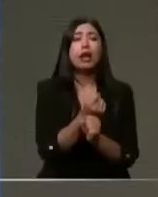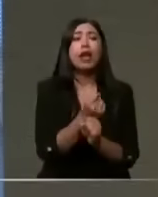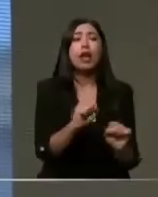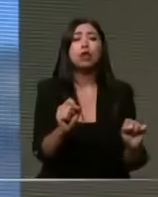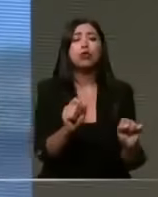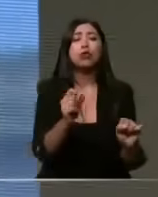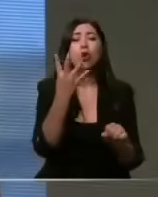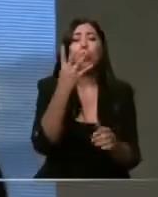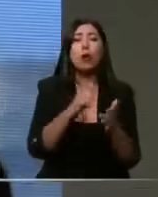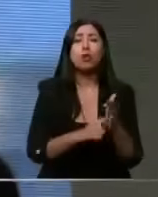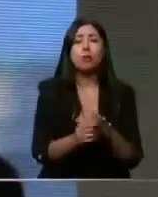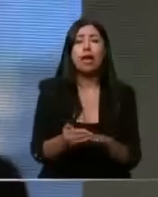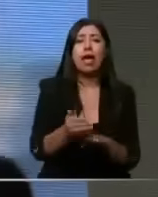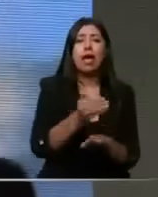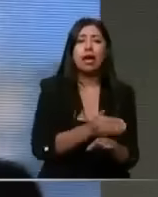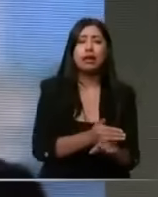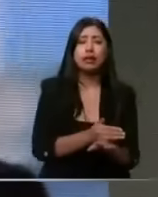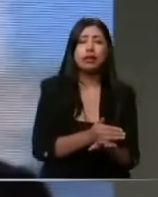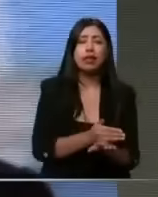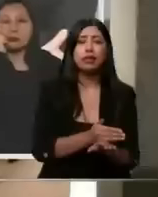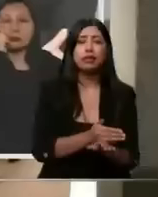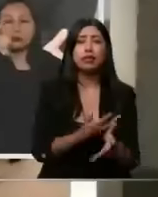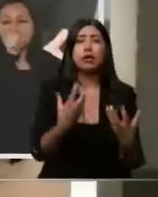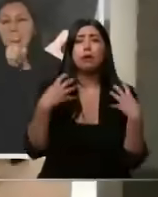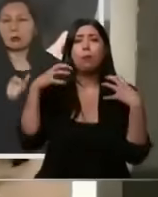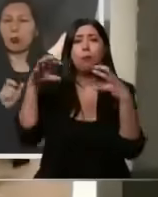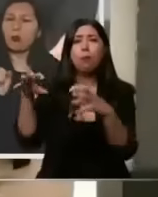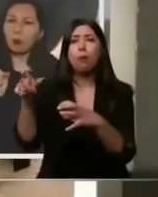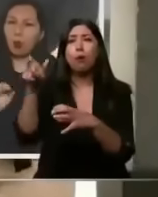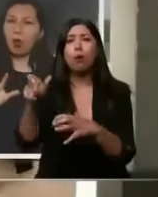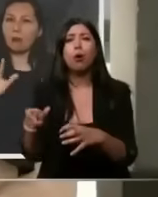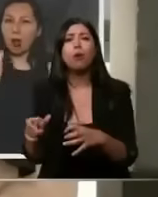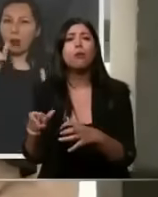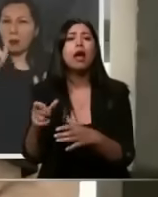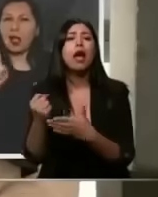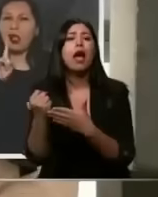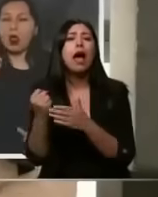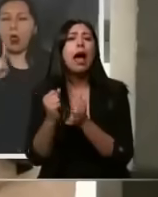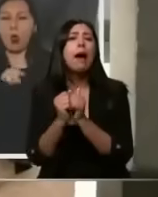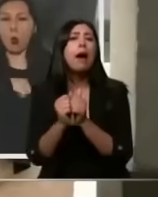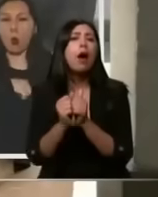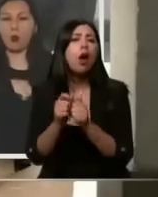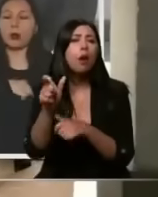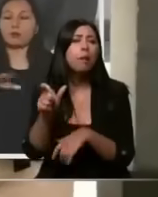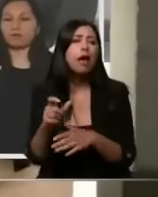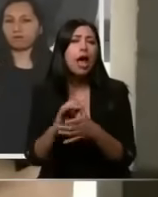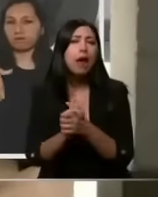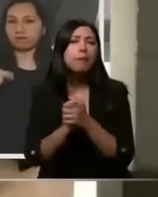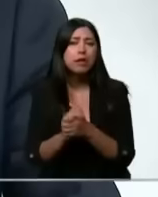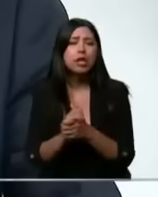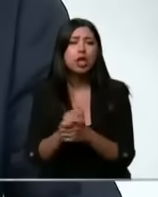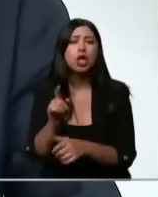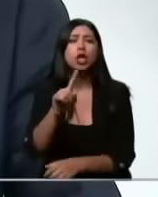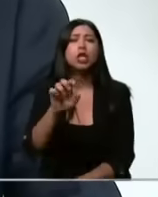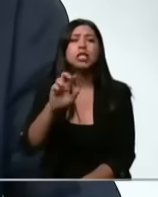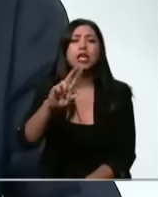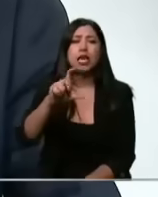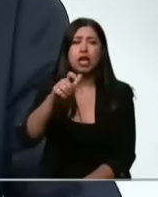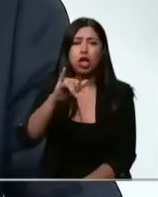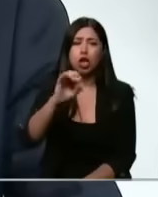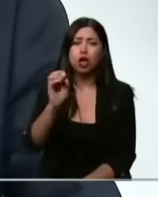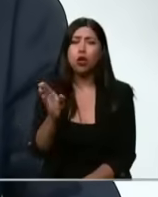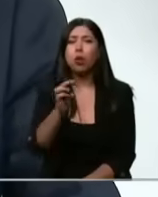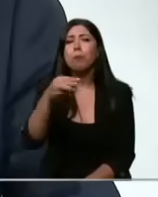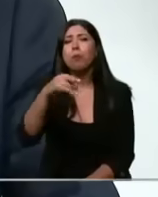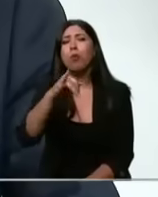solo 4 meses, en manos de uno de sus más cercanos colaboradores, Sergio Muñoz Yáñez. En las causas por